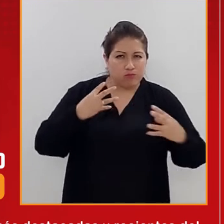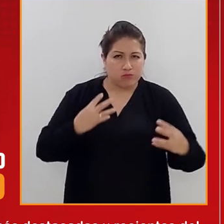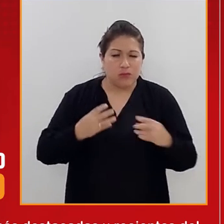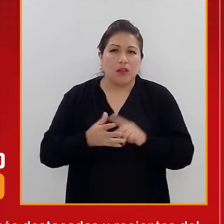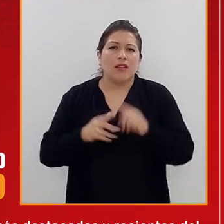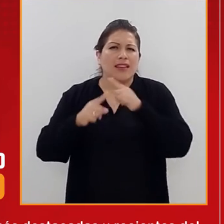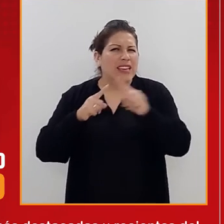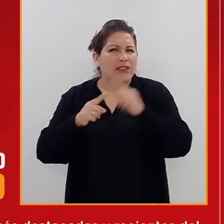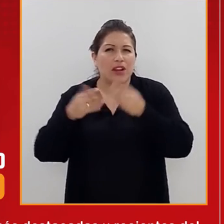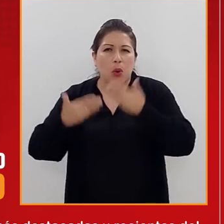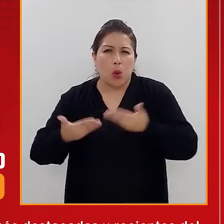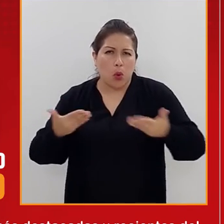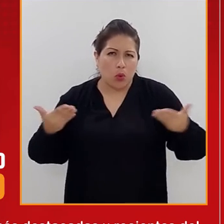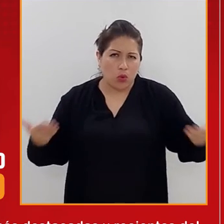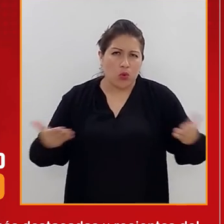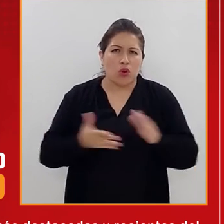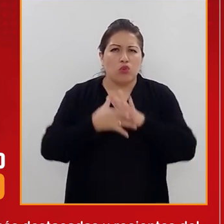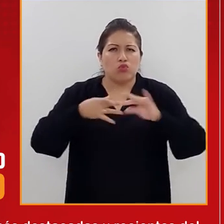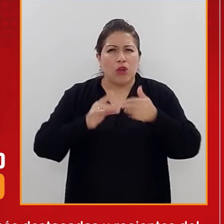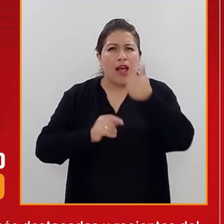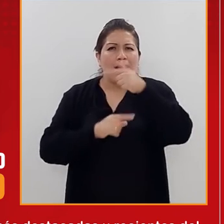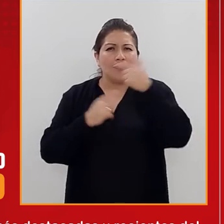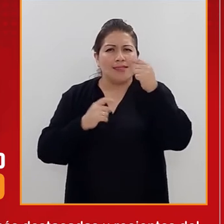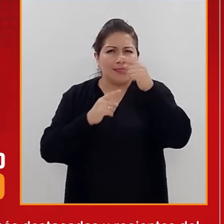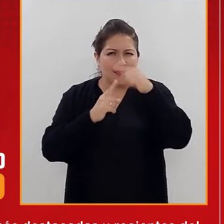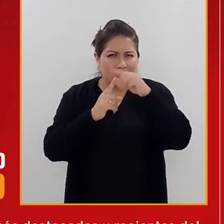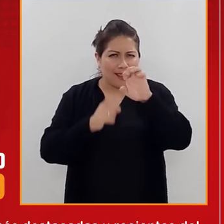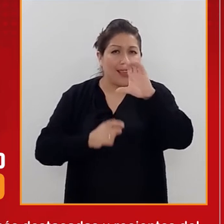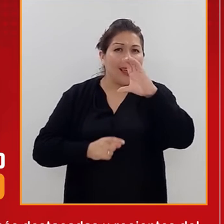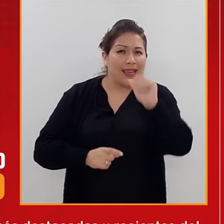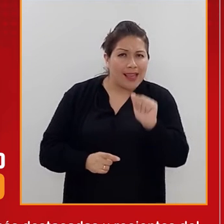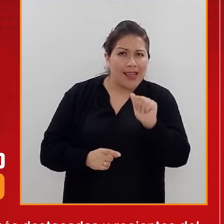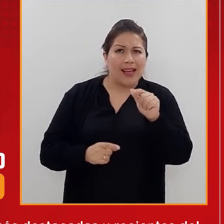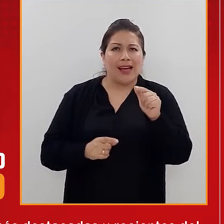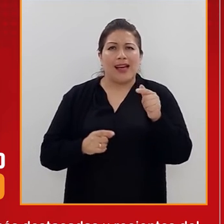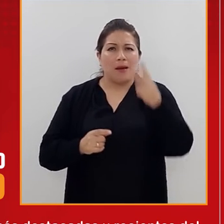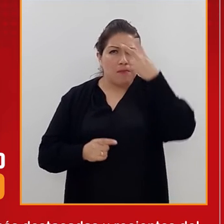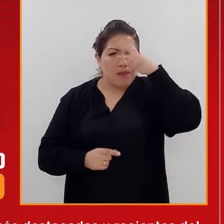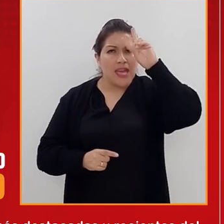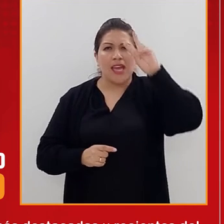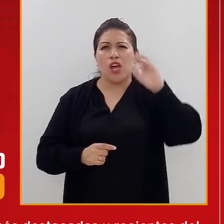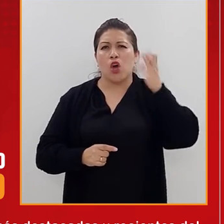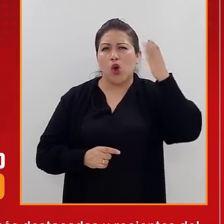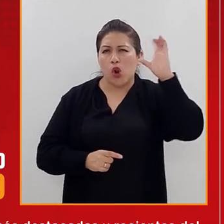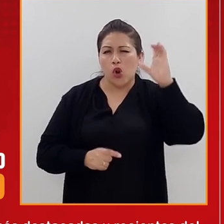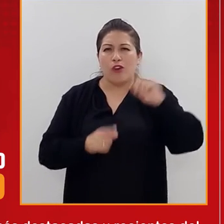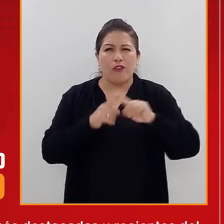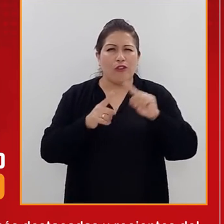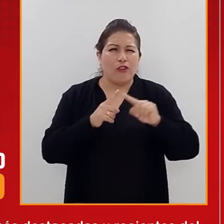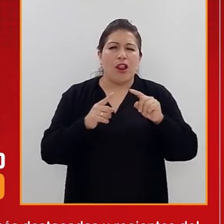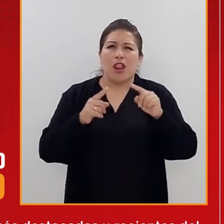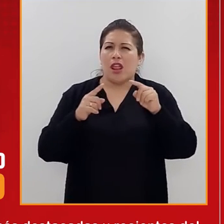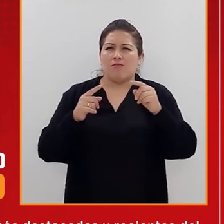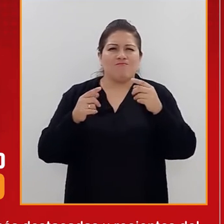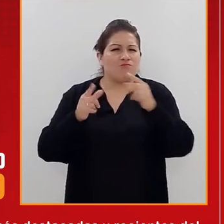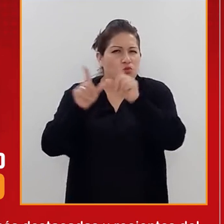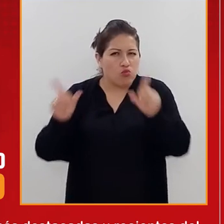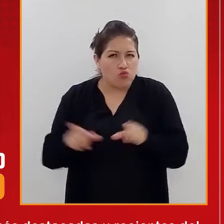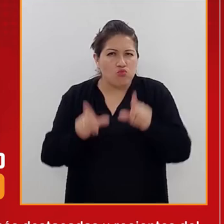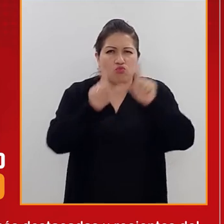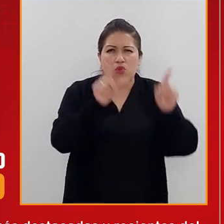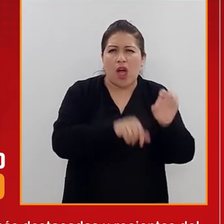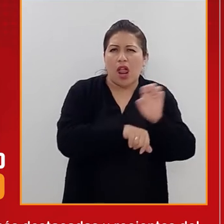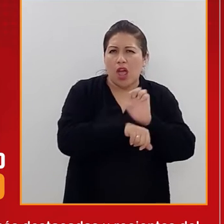múltiples representaciones cerámicas en culturas como la Azteca, México, Málaga, Colombia, y Tumaco,